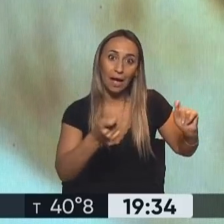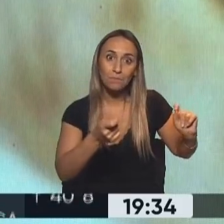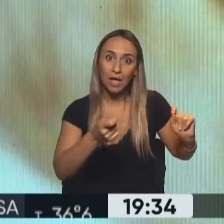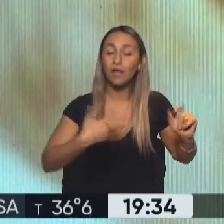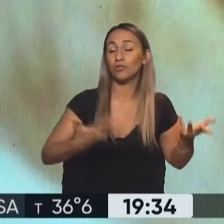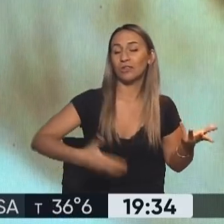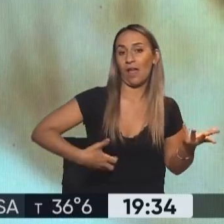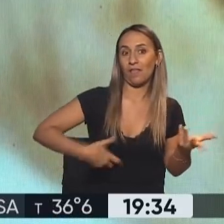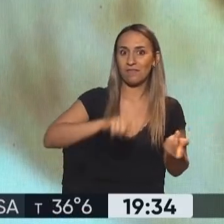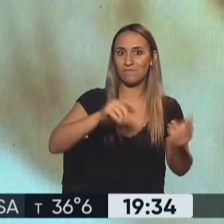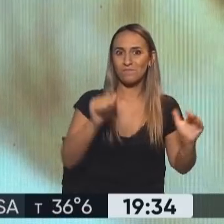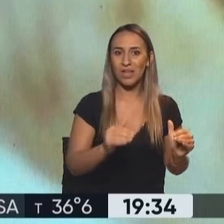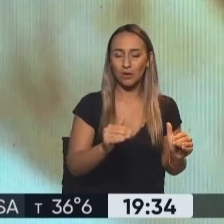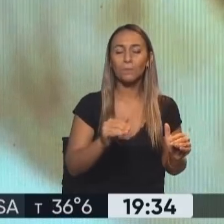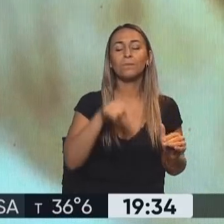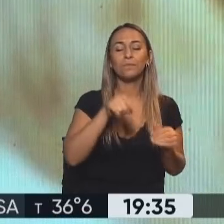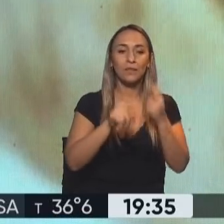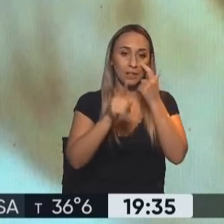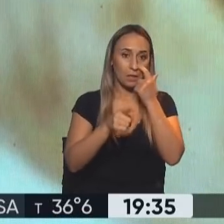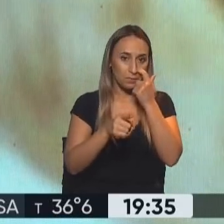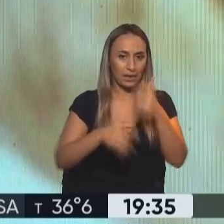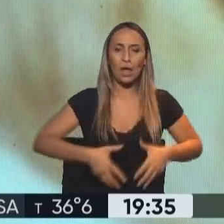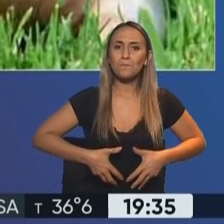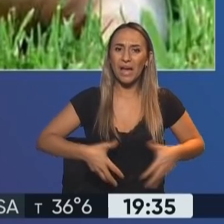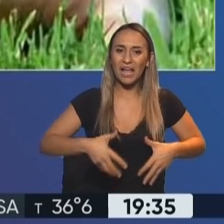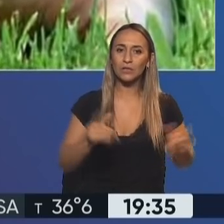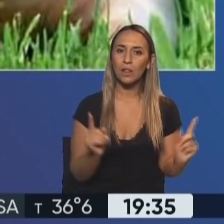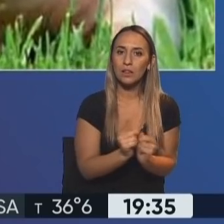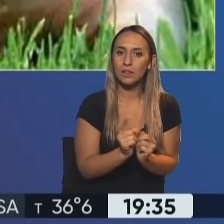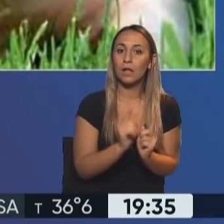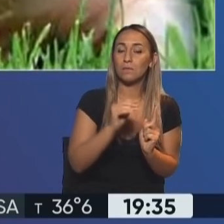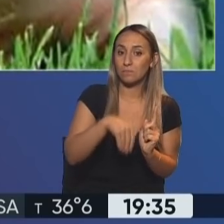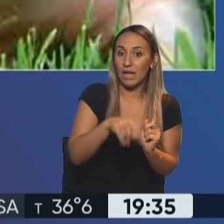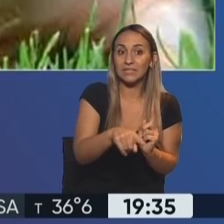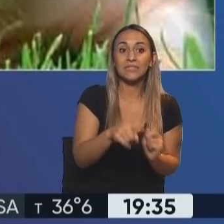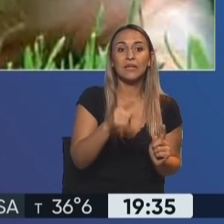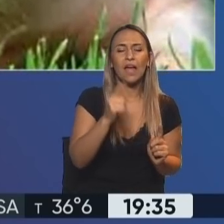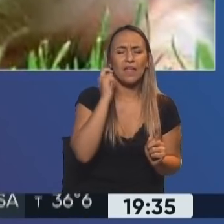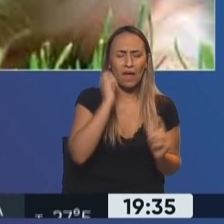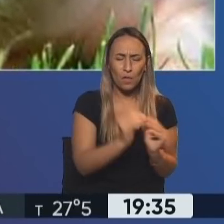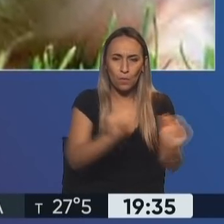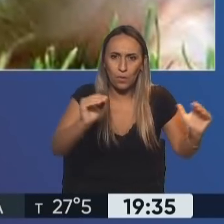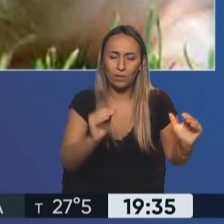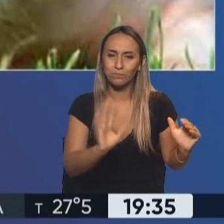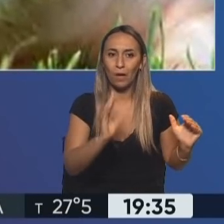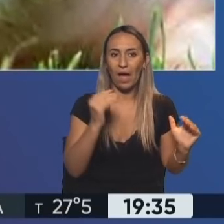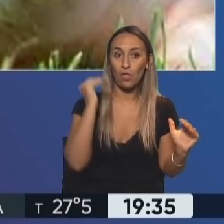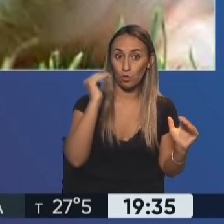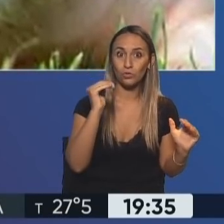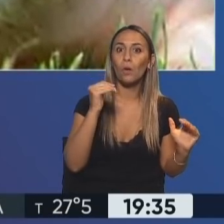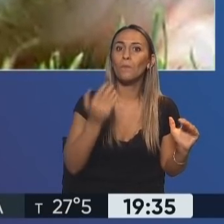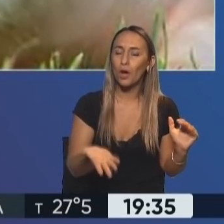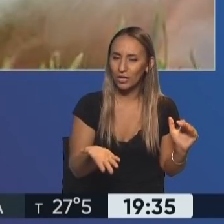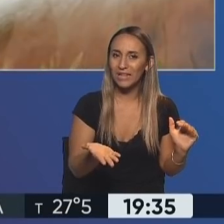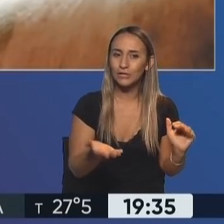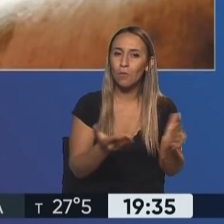se reproduce el cerdo, el corto tiempo de embarazo, la rápida llegada a la edad adulta, permiten que se hagan cambios frecuentes